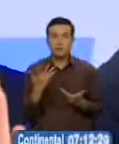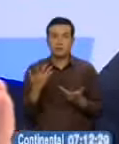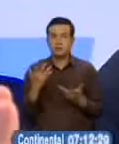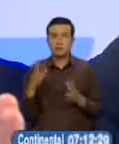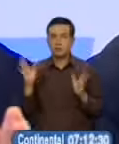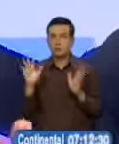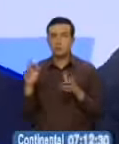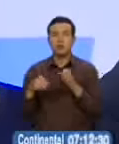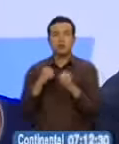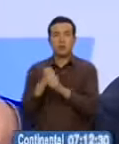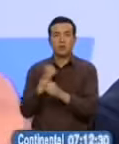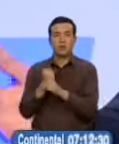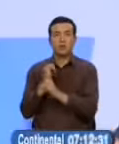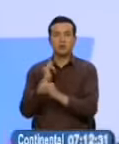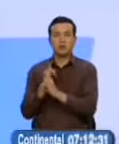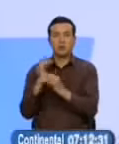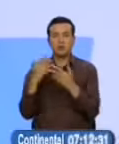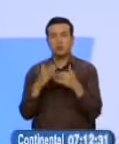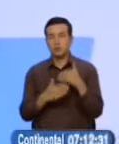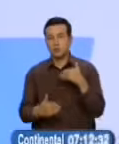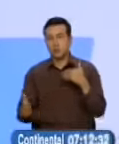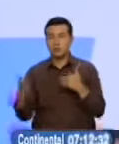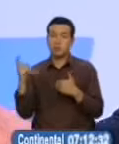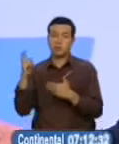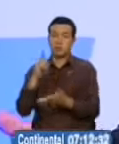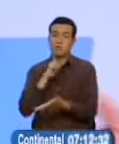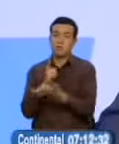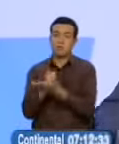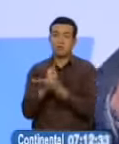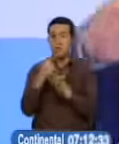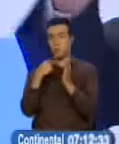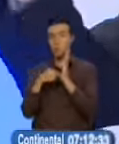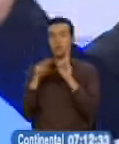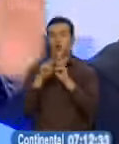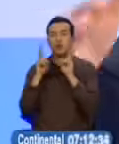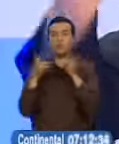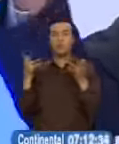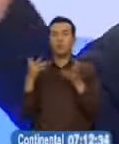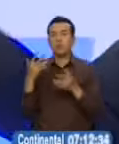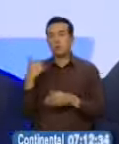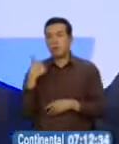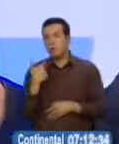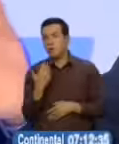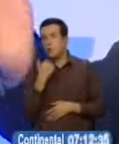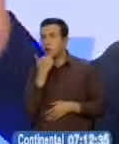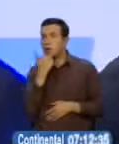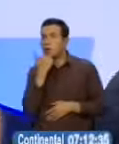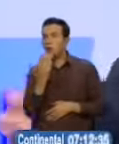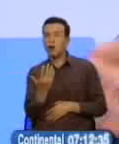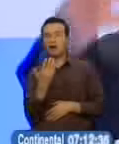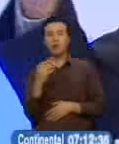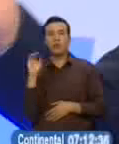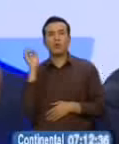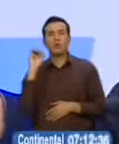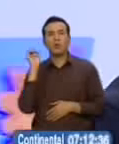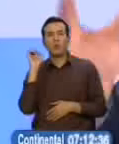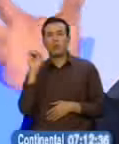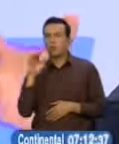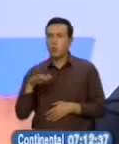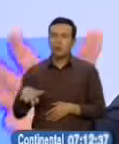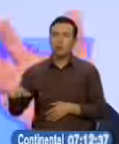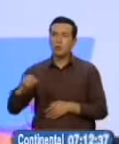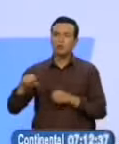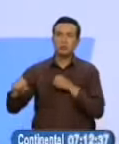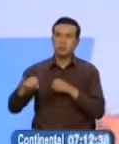El todo el trabajo del Instituto Geofísico para algo debe servir. O sea, cuando nos dicen existen probabilidades de ocurrencia, ocurrencia